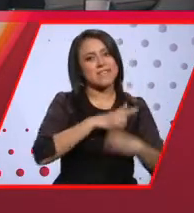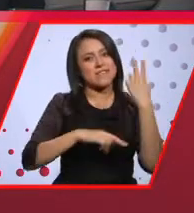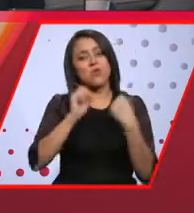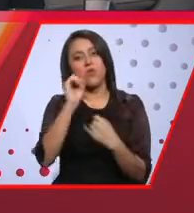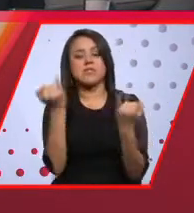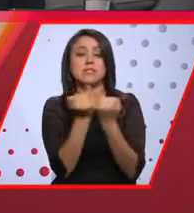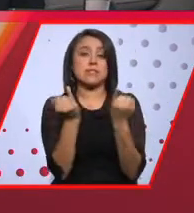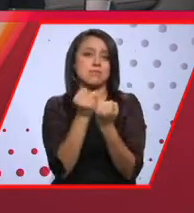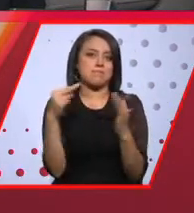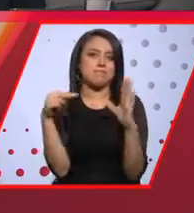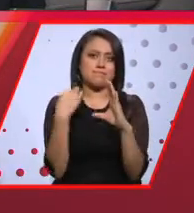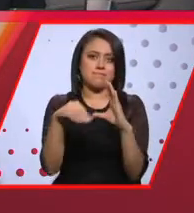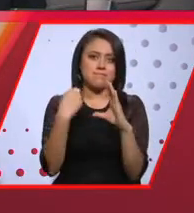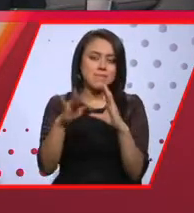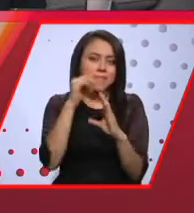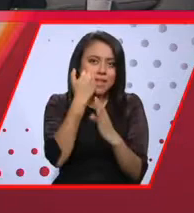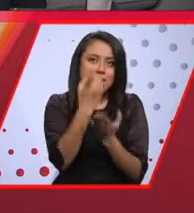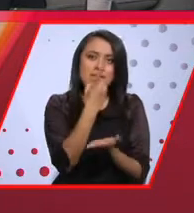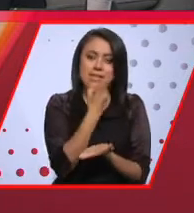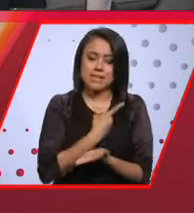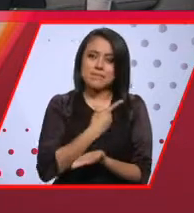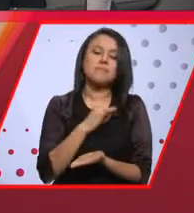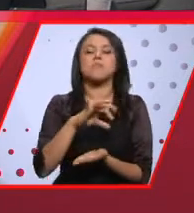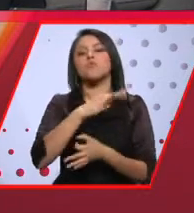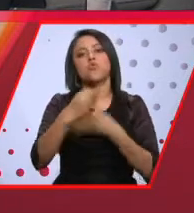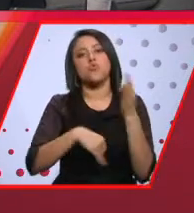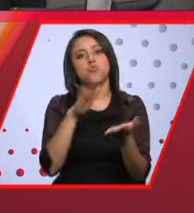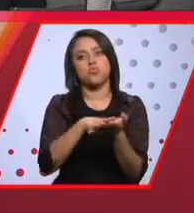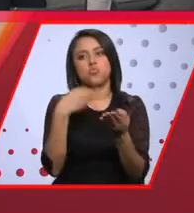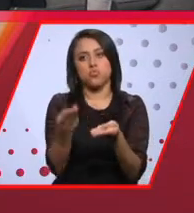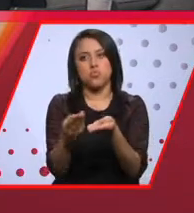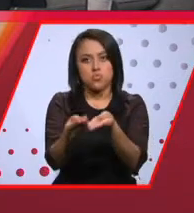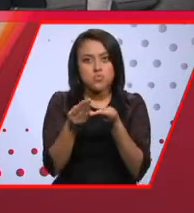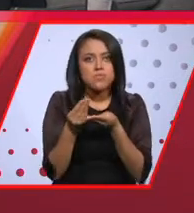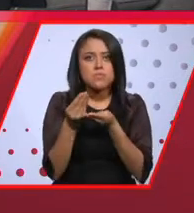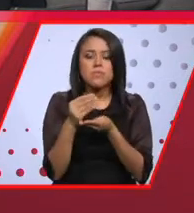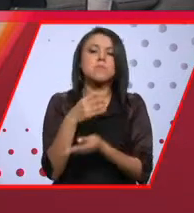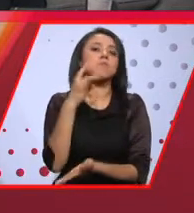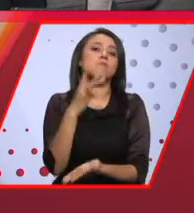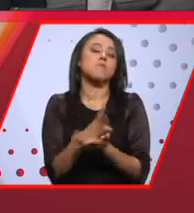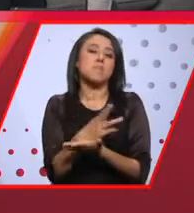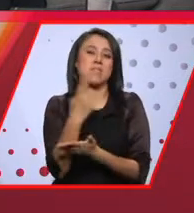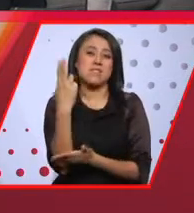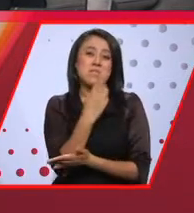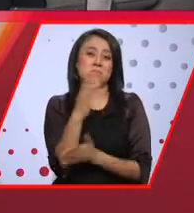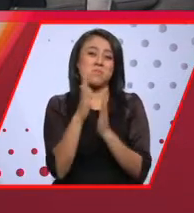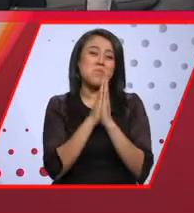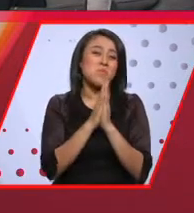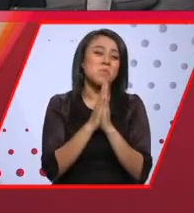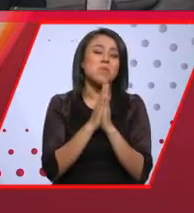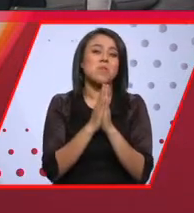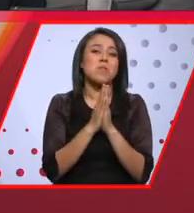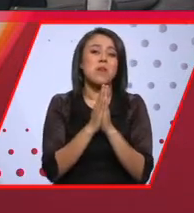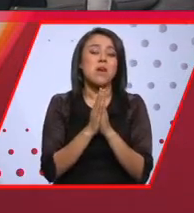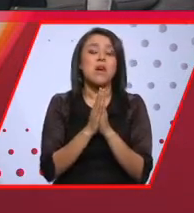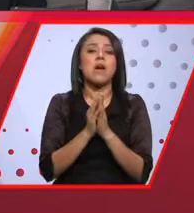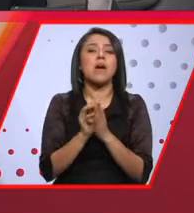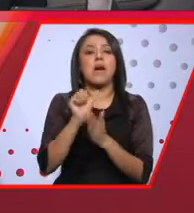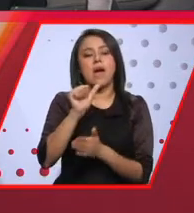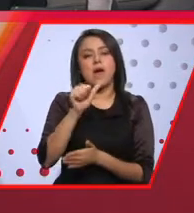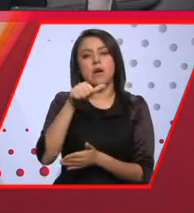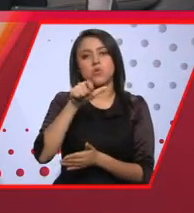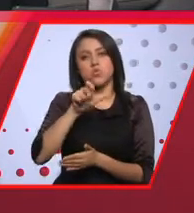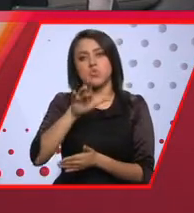con respecto a su caso y donde viene agregado los documentos, bueno, lo único que le vamos a suplicar es que nos haga llegar a